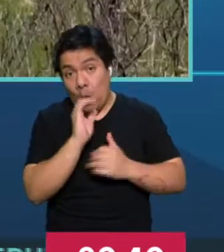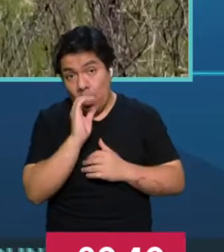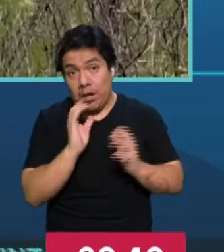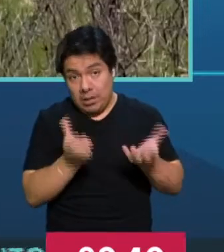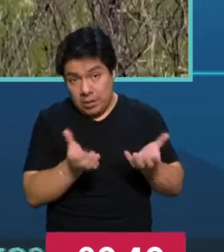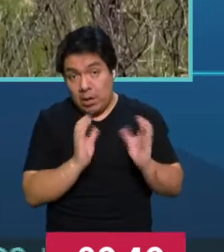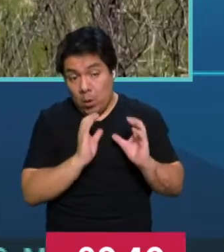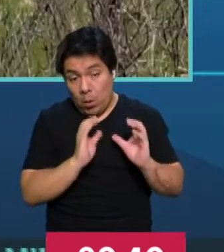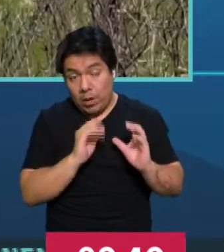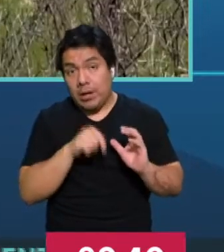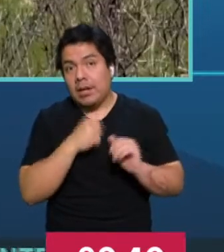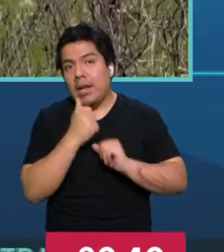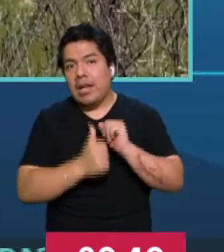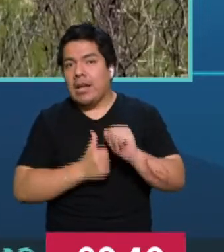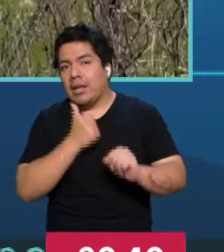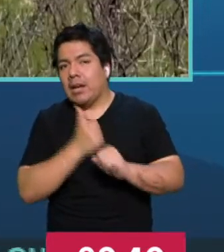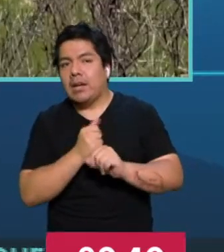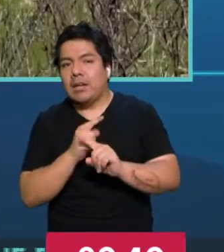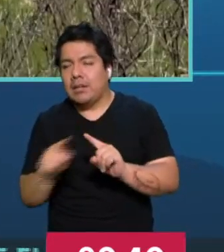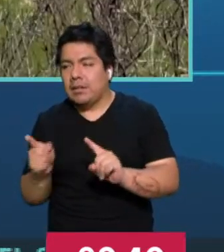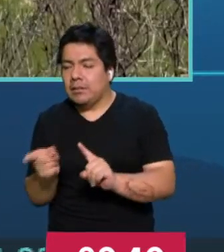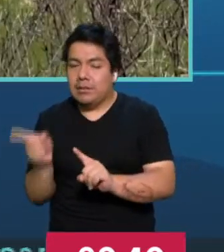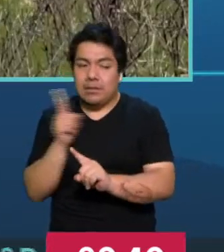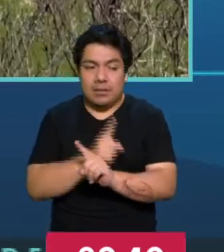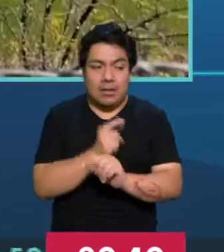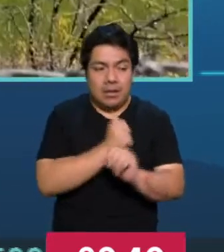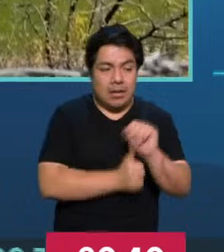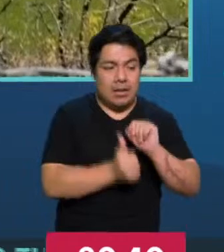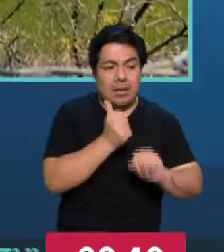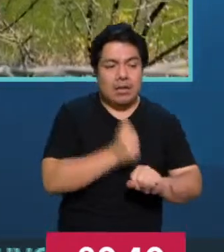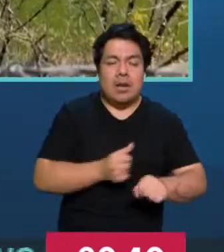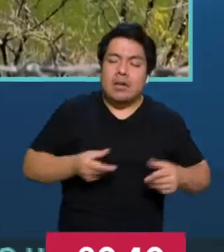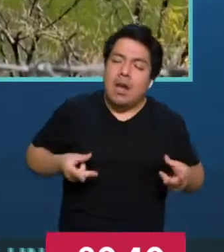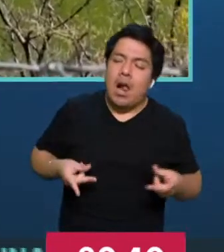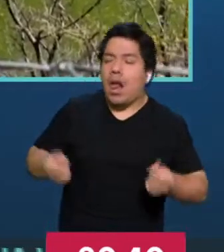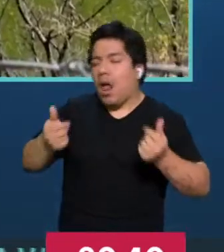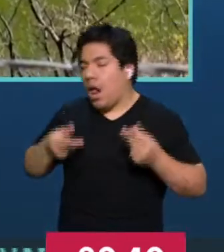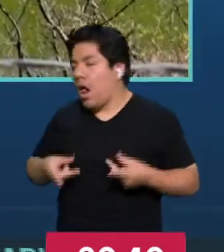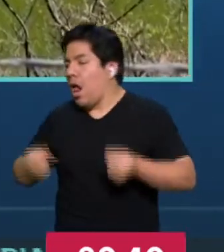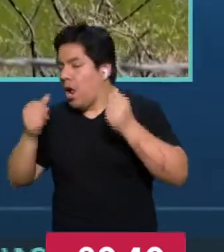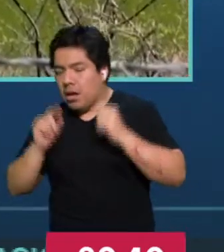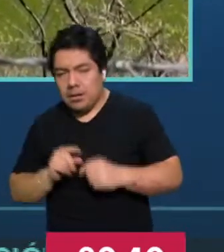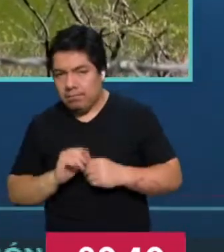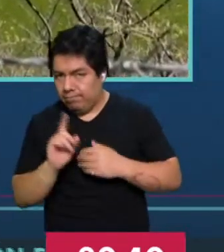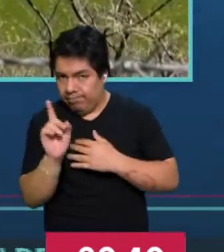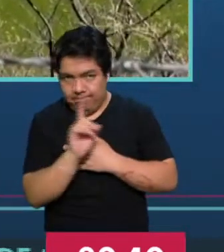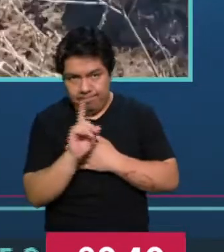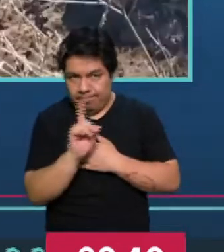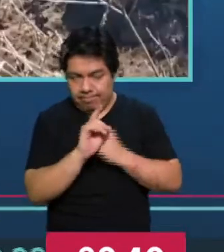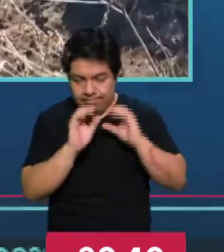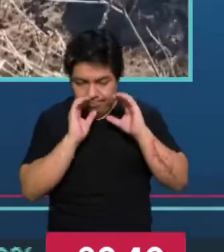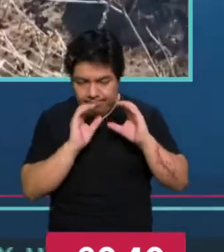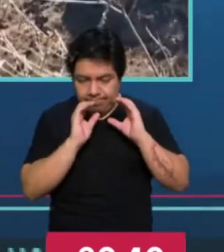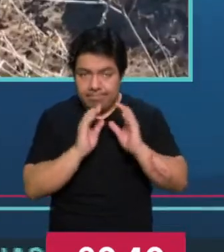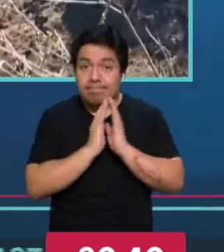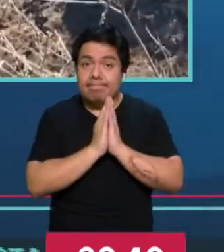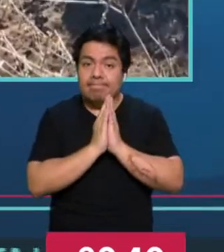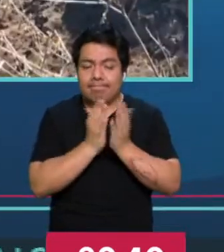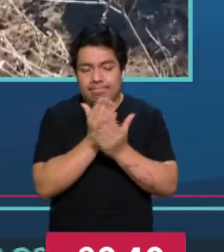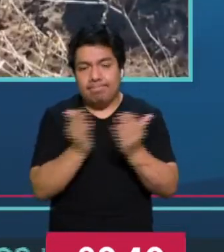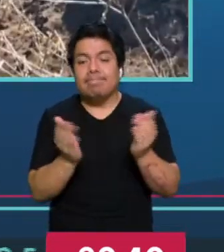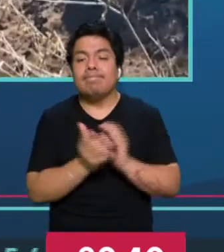no porque este año estemos diferente al año pasado, vamos a descuidar el cuidado del agua, ¿no? Entonces eso es como que un mensaje muy